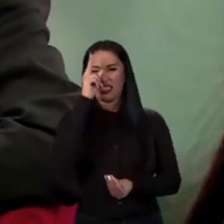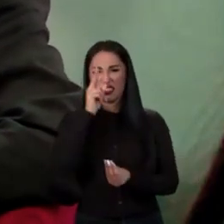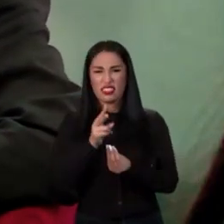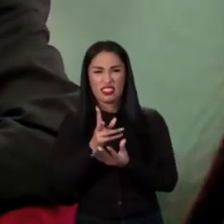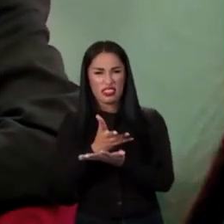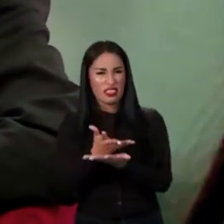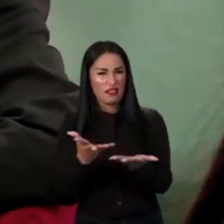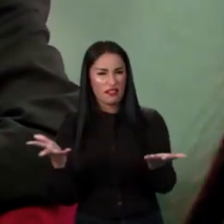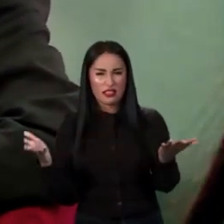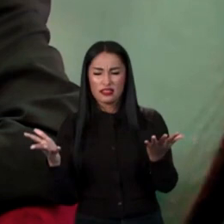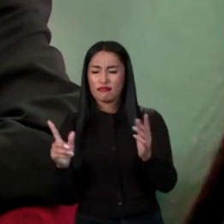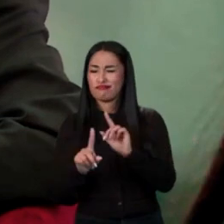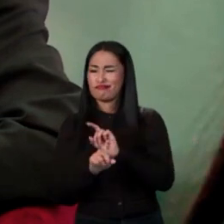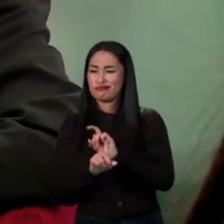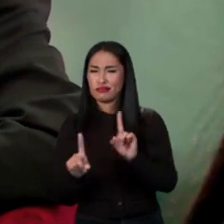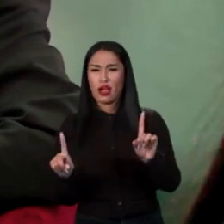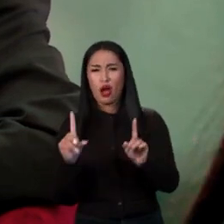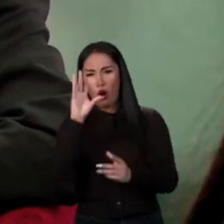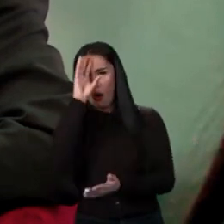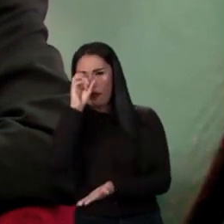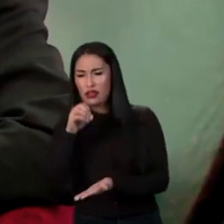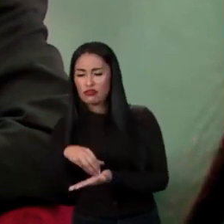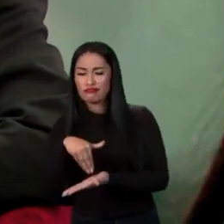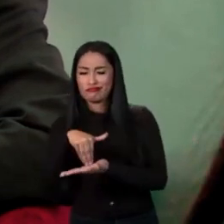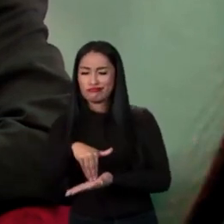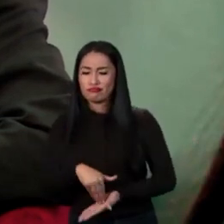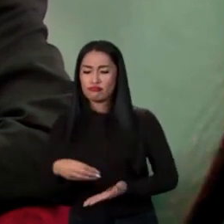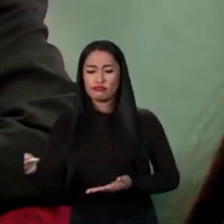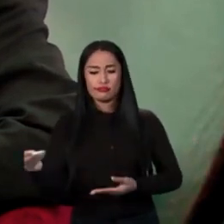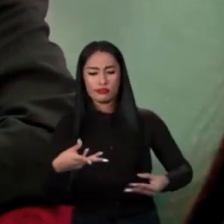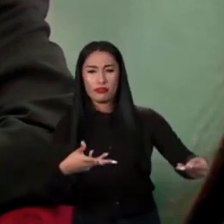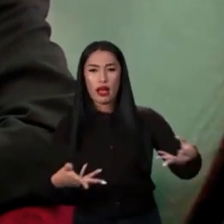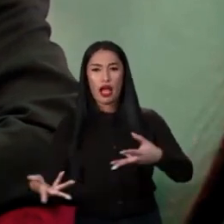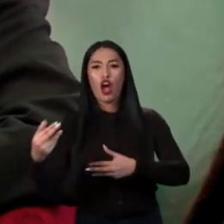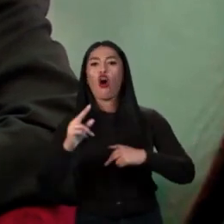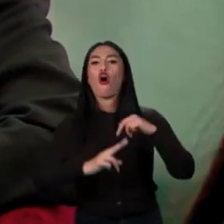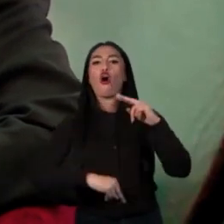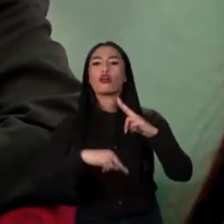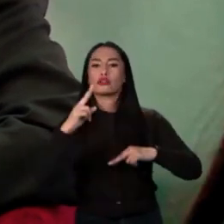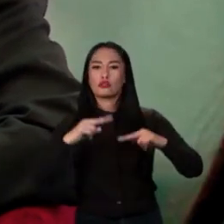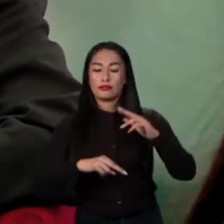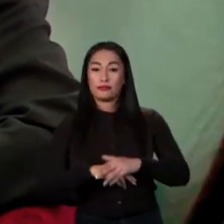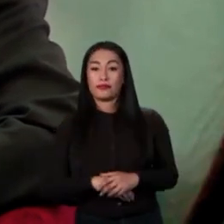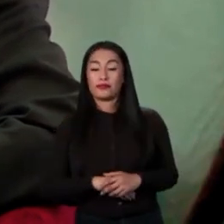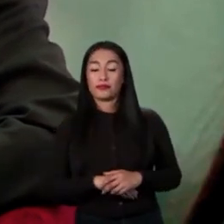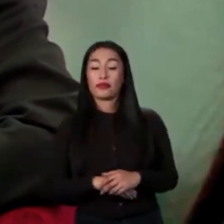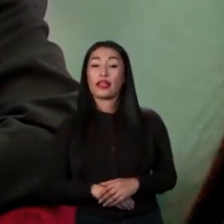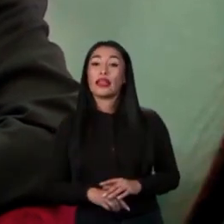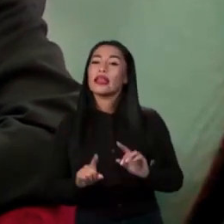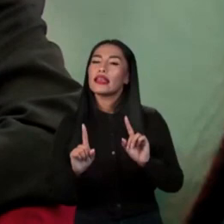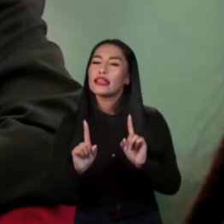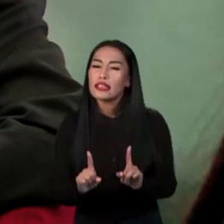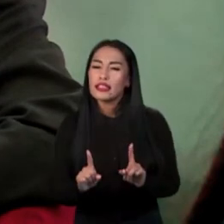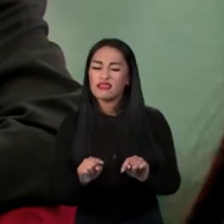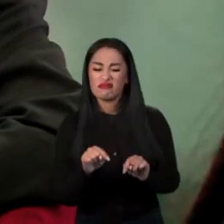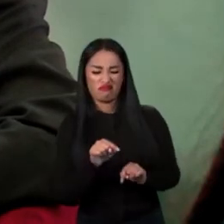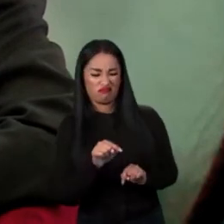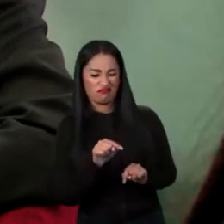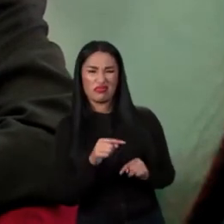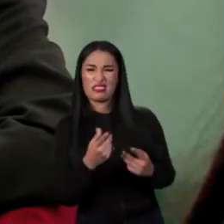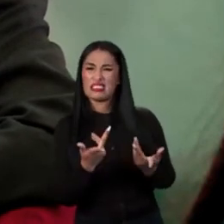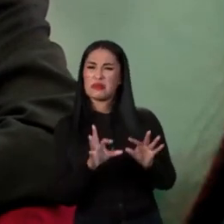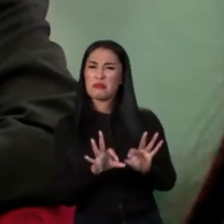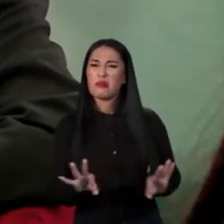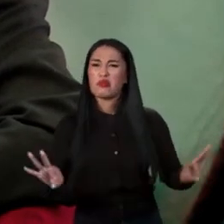diversas aproximaciones que un tema tan amplio como la innovación educativa puede tener. ¿Y por qué es importante esto?